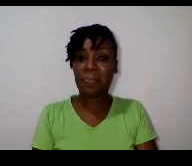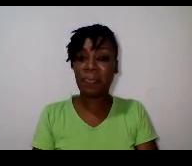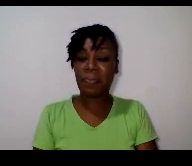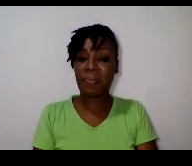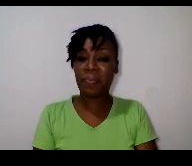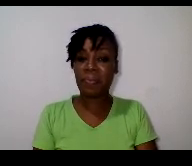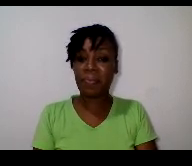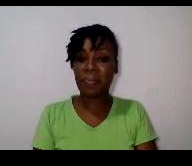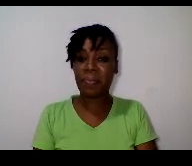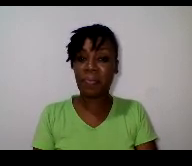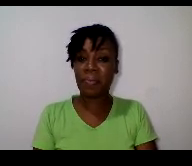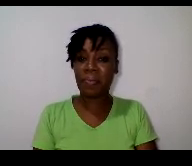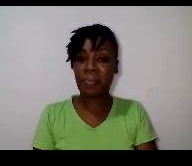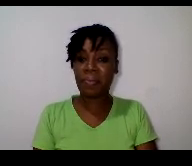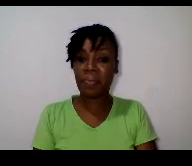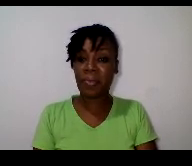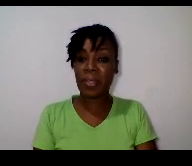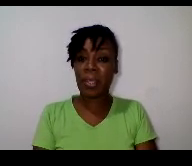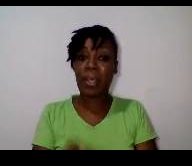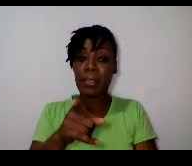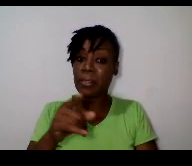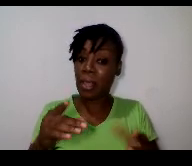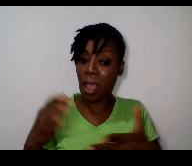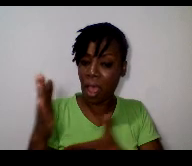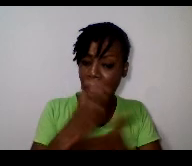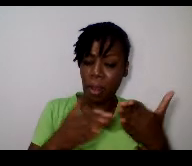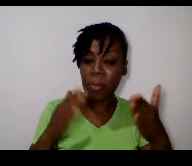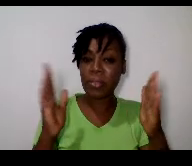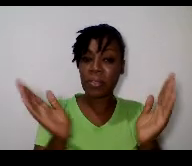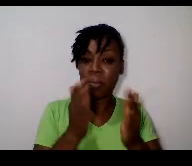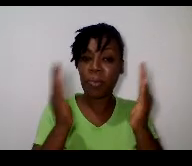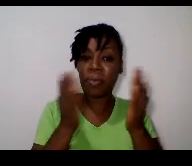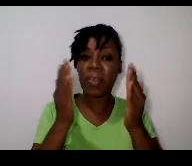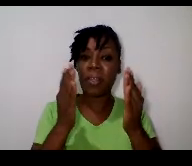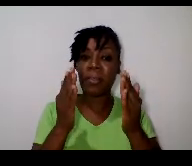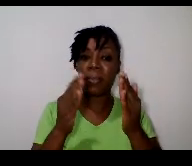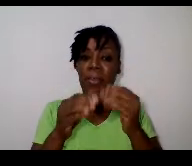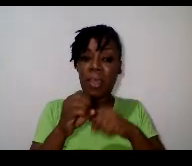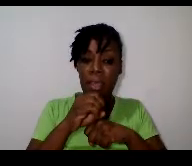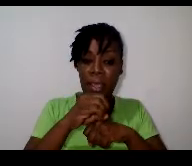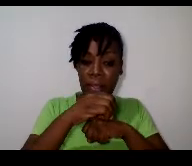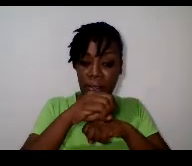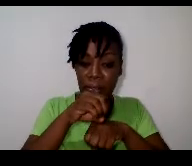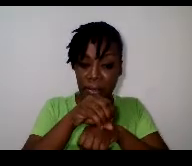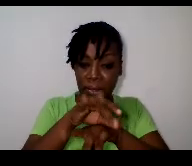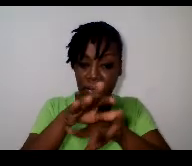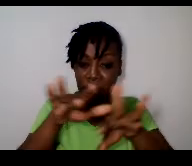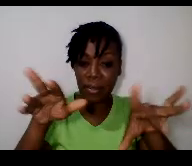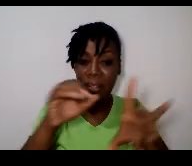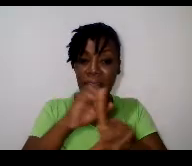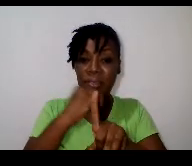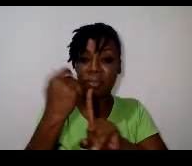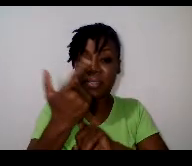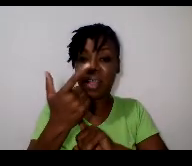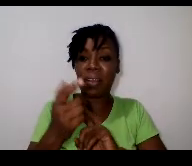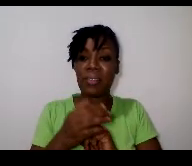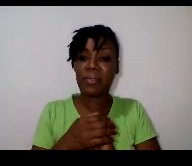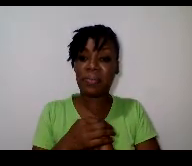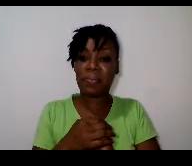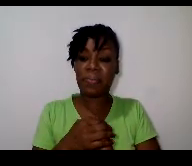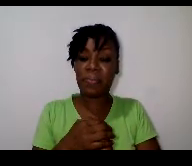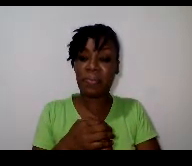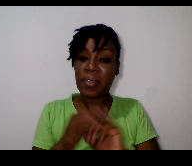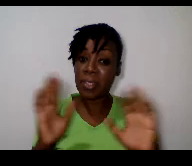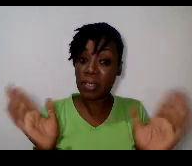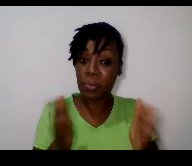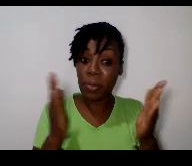justamente es algo que se está promoviendo también en redes sociales, es algo que se está promoviendo en de